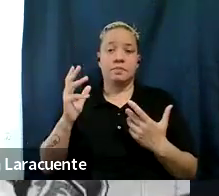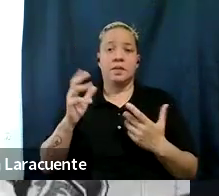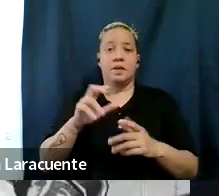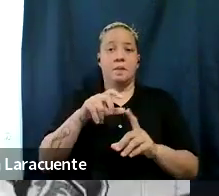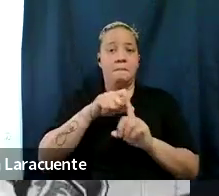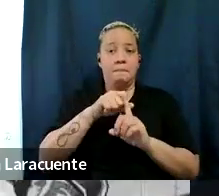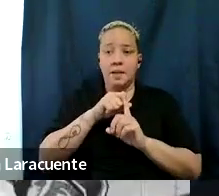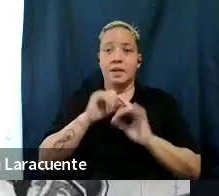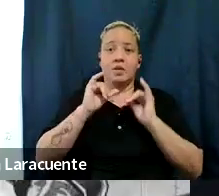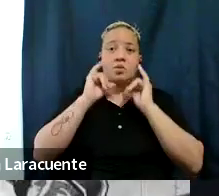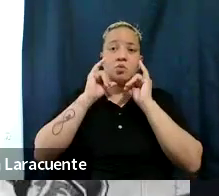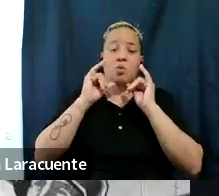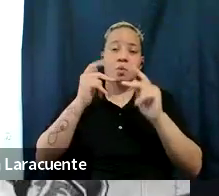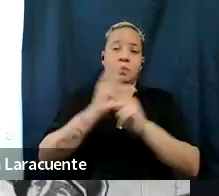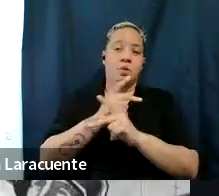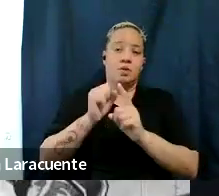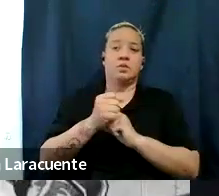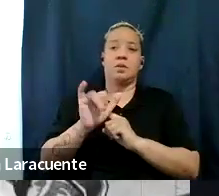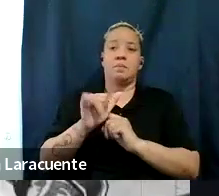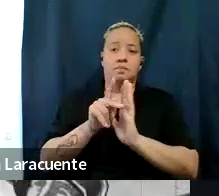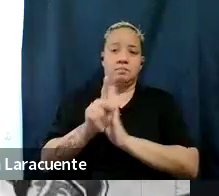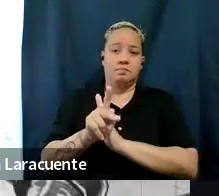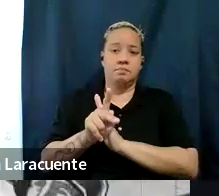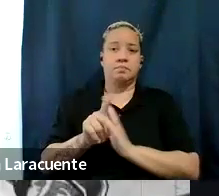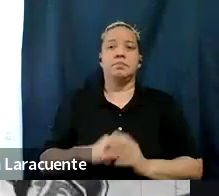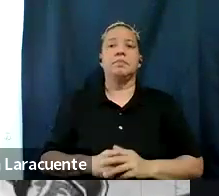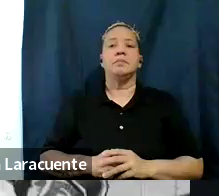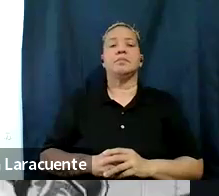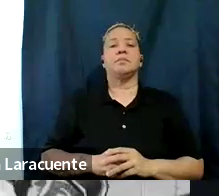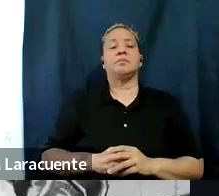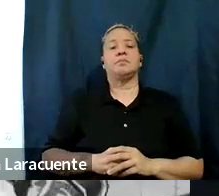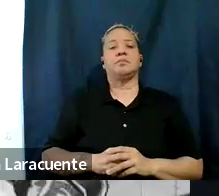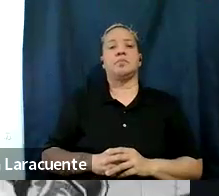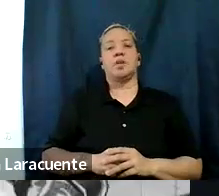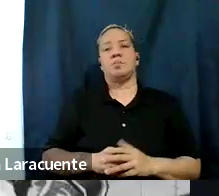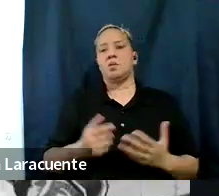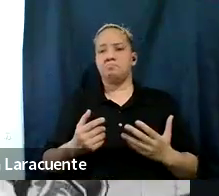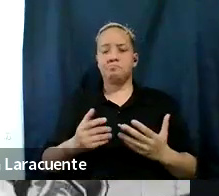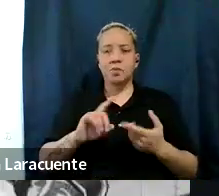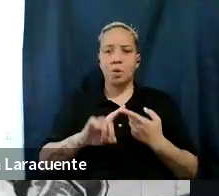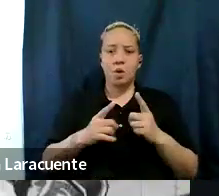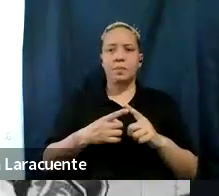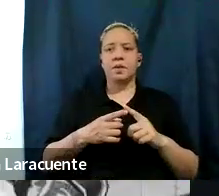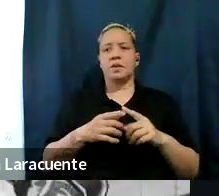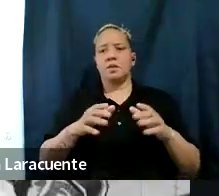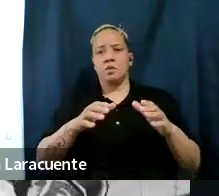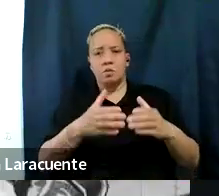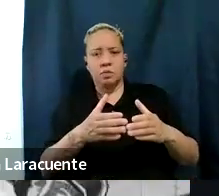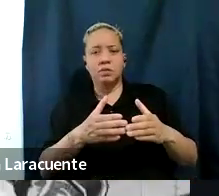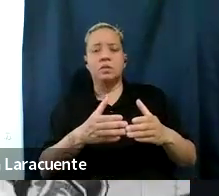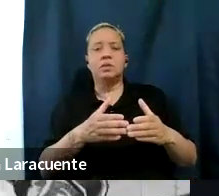preso o en el peor de los casos fusilado, ¿no? Total, que entre una cosa y otra, los amigos, los círculos, el